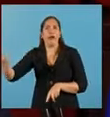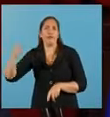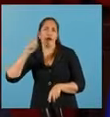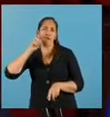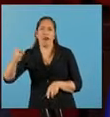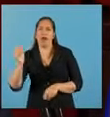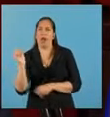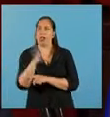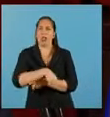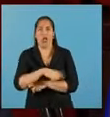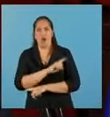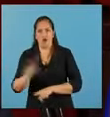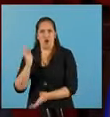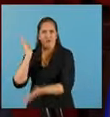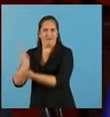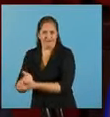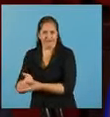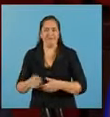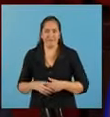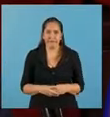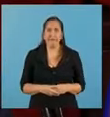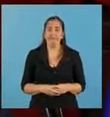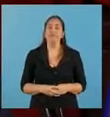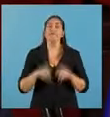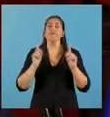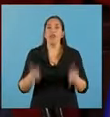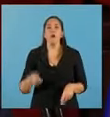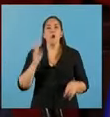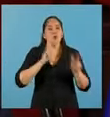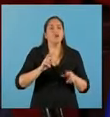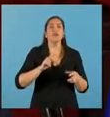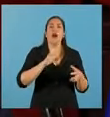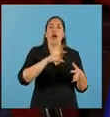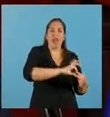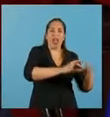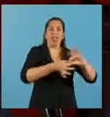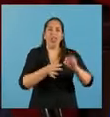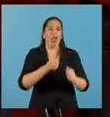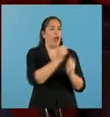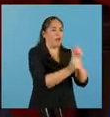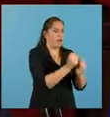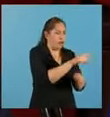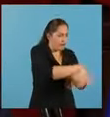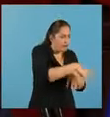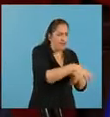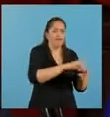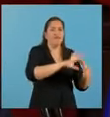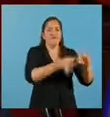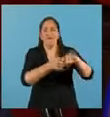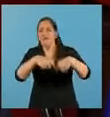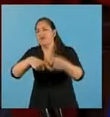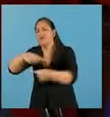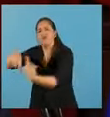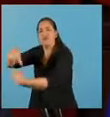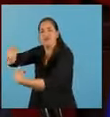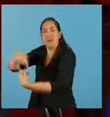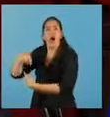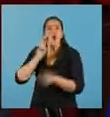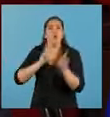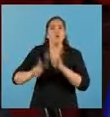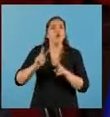Estamos analizando las estructuras de costos de los eslabones de la producción para trabajar en las diferentes relaciones entre